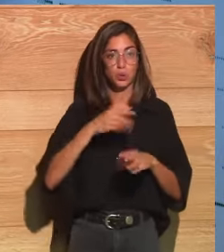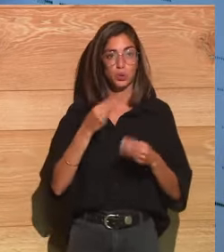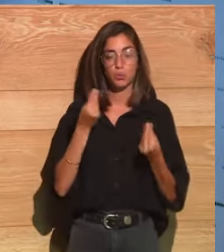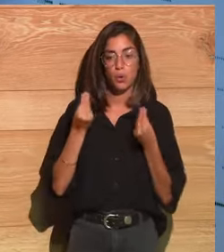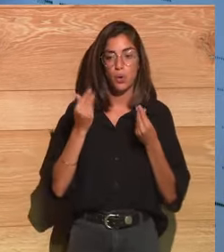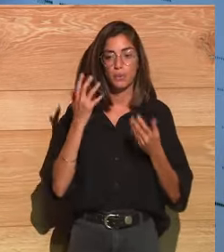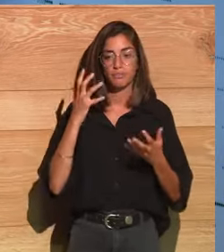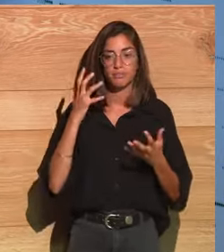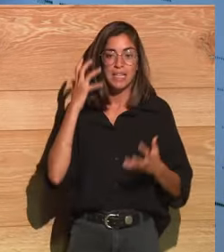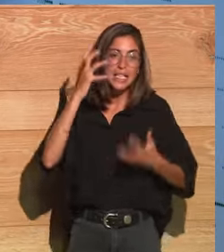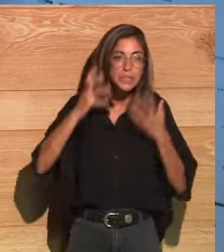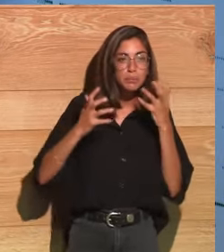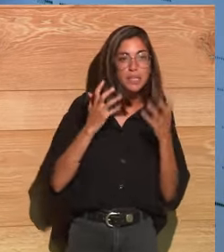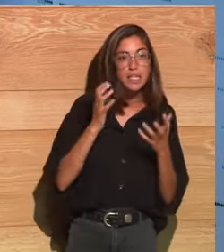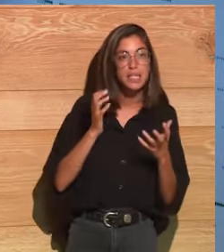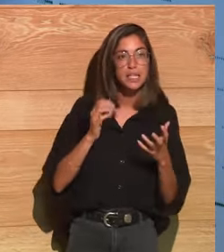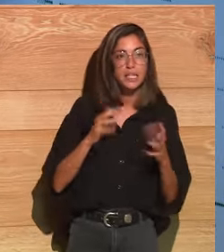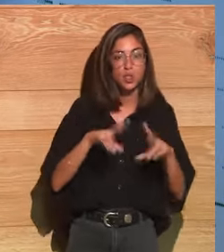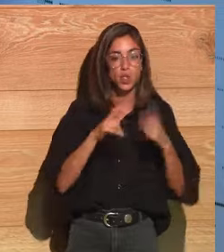especie, una sociedad exitosa,